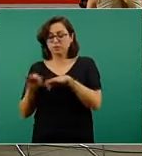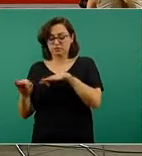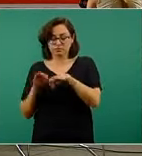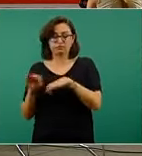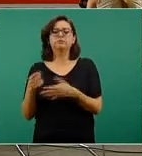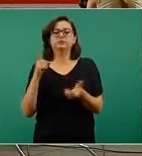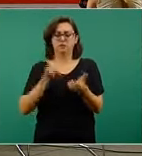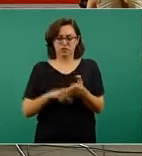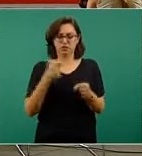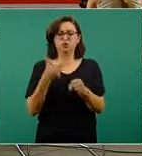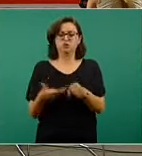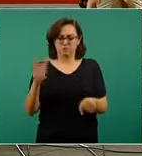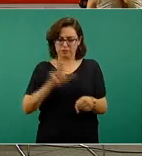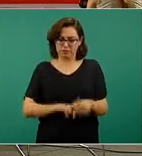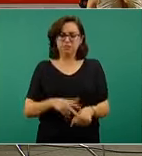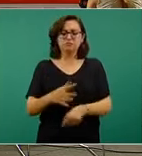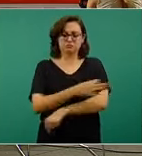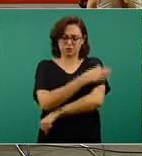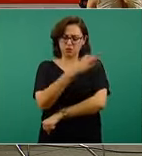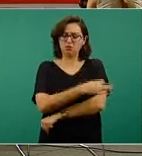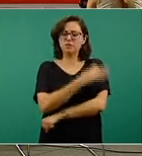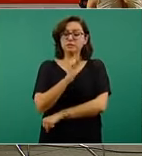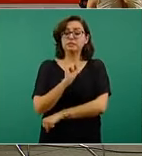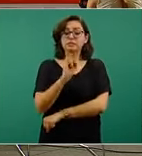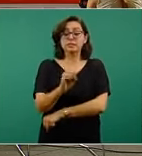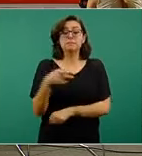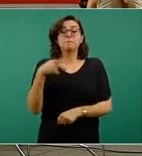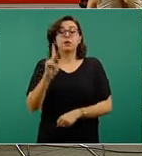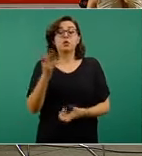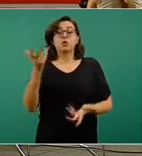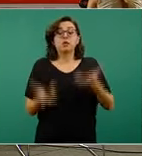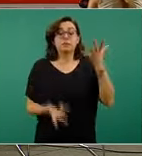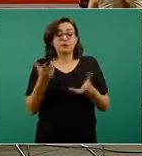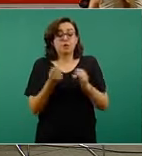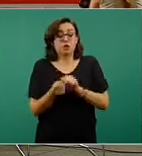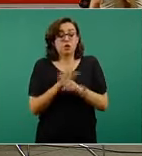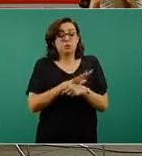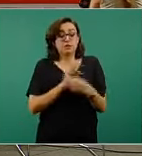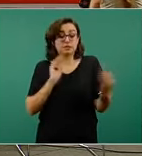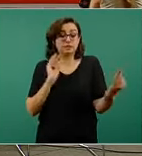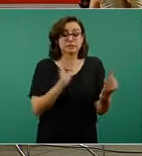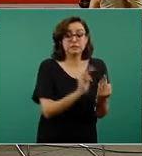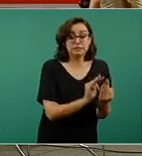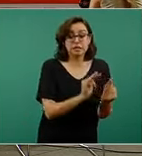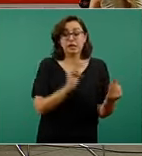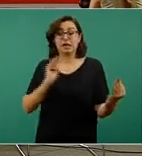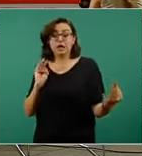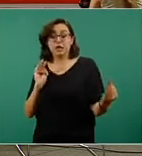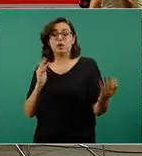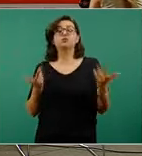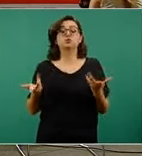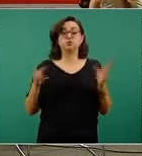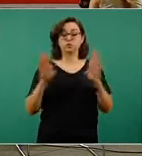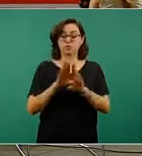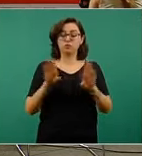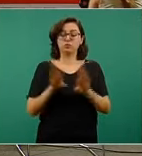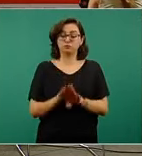vacunar al personal que necesita ser vacunado de acuerdo a su riesgo COVID y en el orden de priorización que le